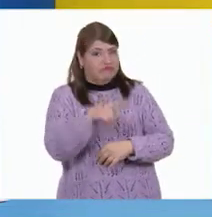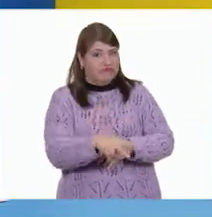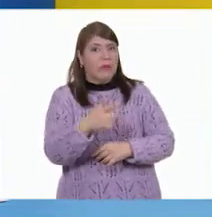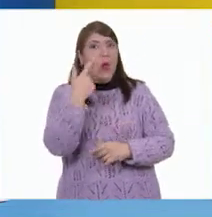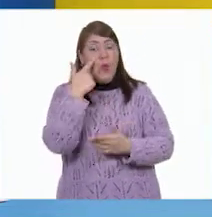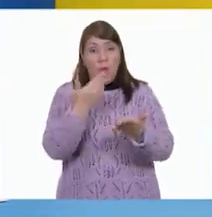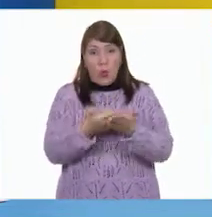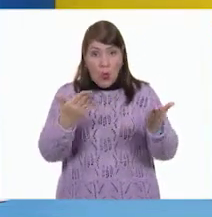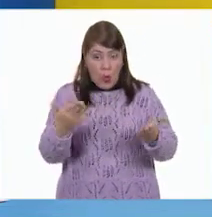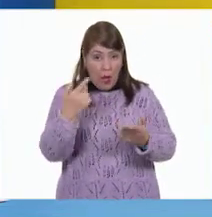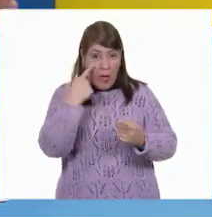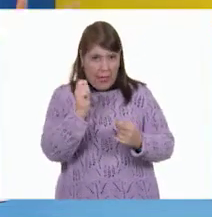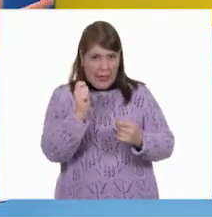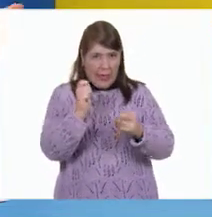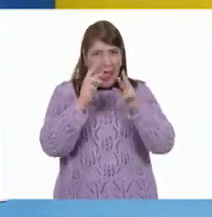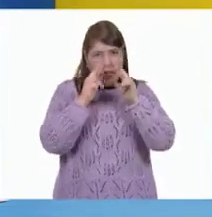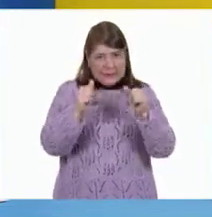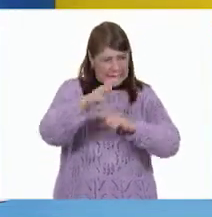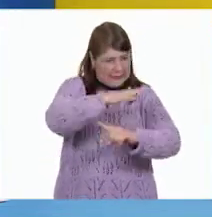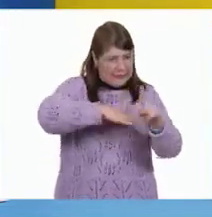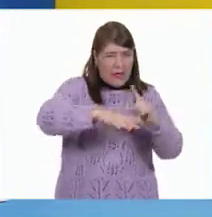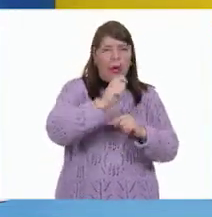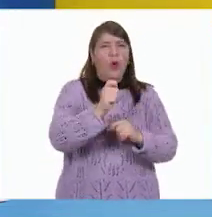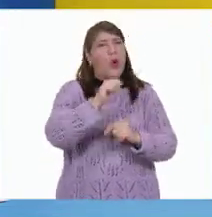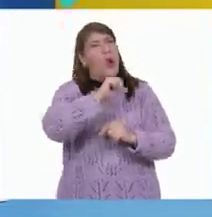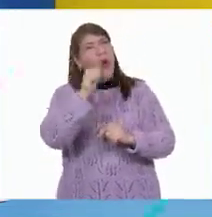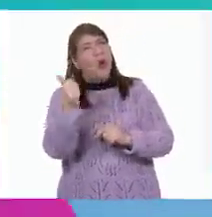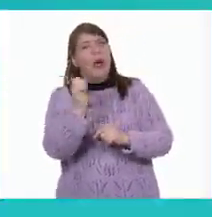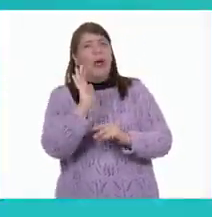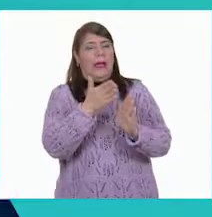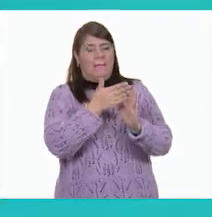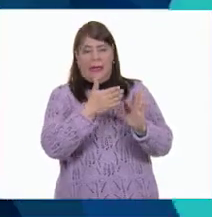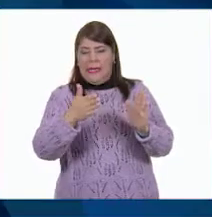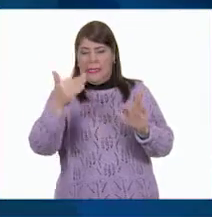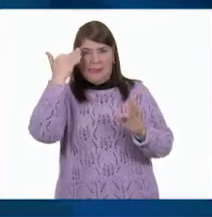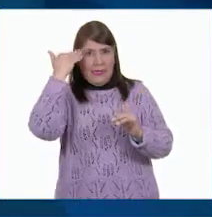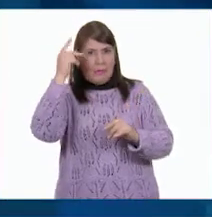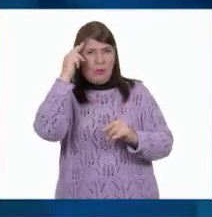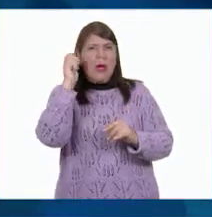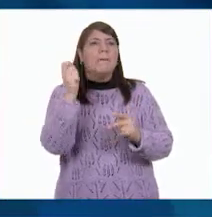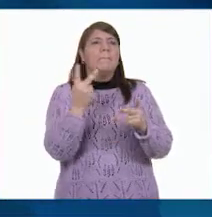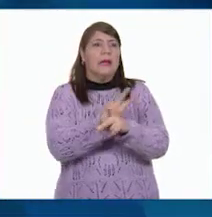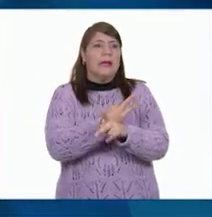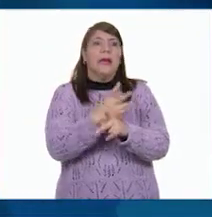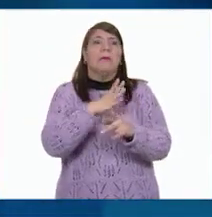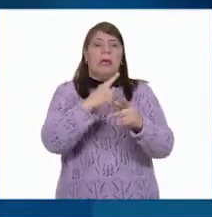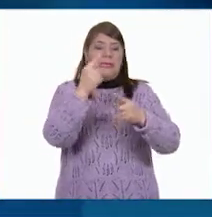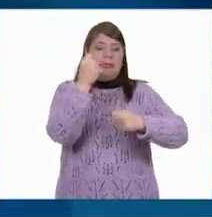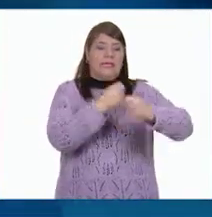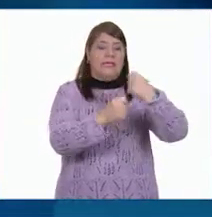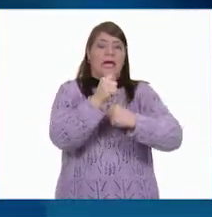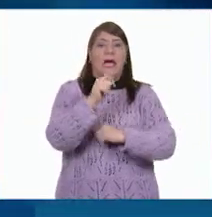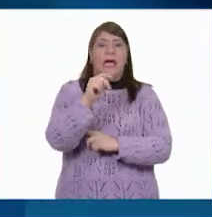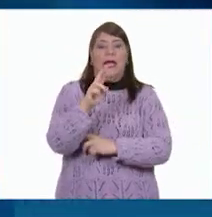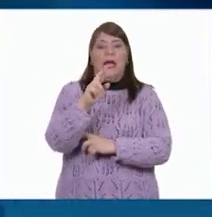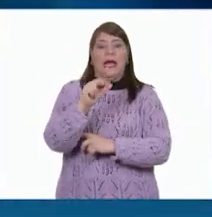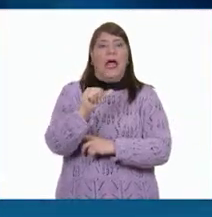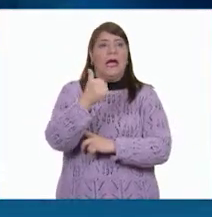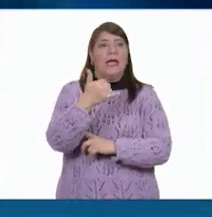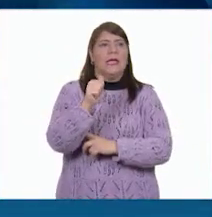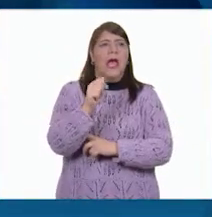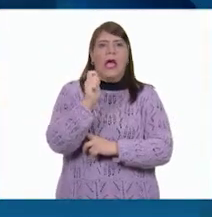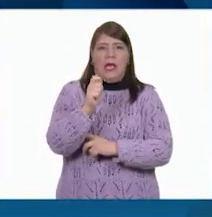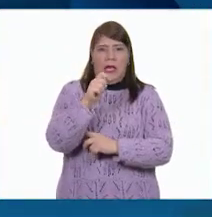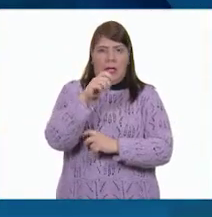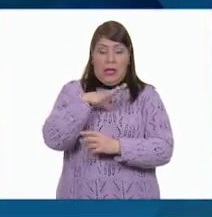que hablamos de haciendas, otra práctica que se popularizó en todo el país durante este tiempo fueron las tiendas de raya, que en la